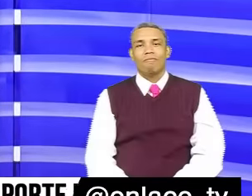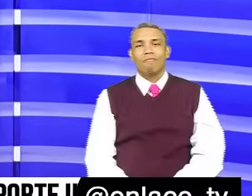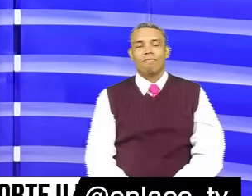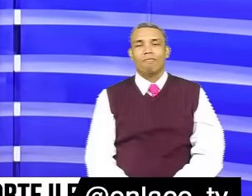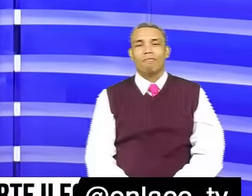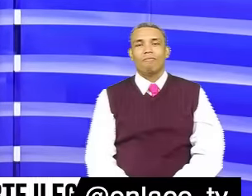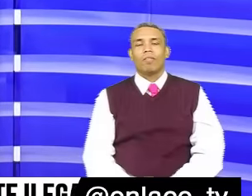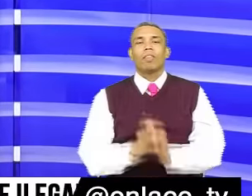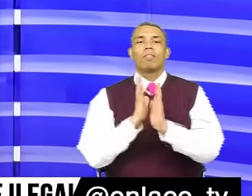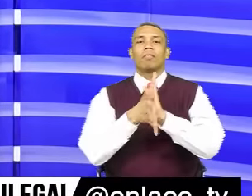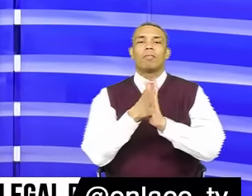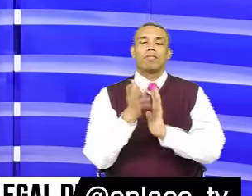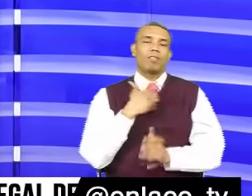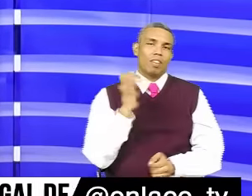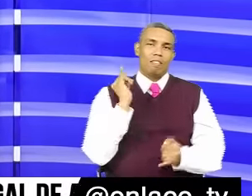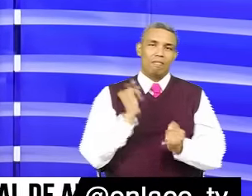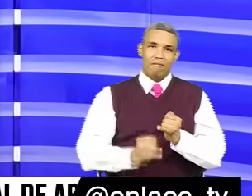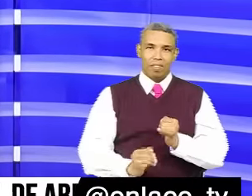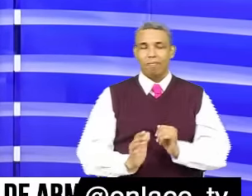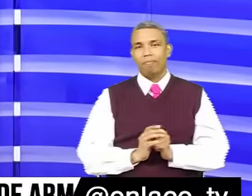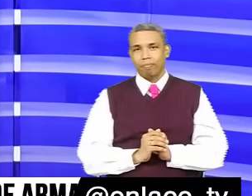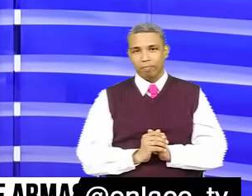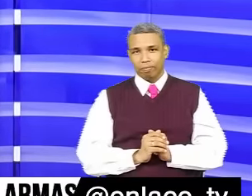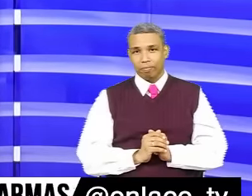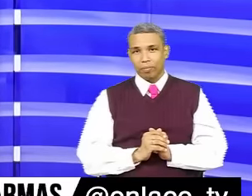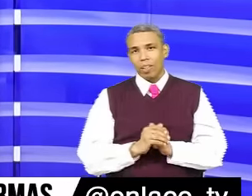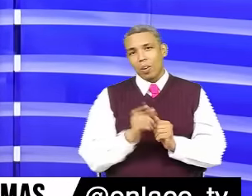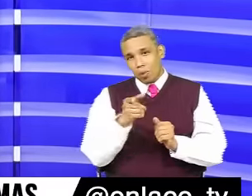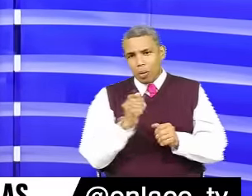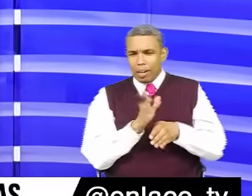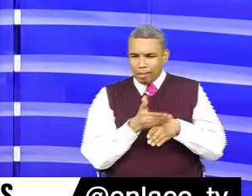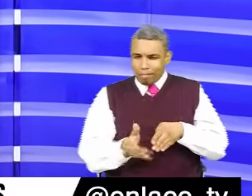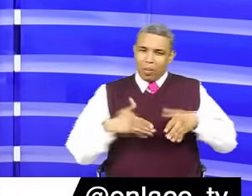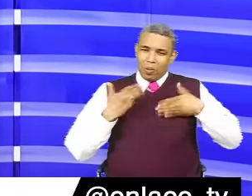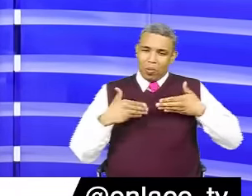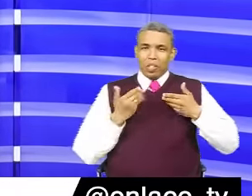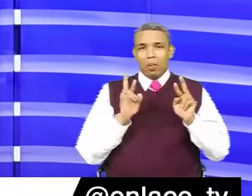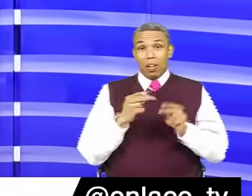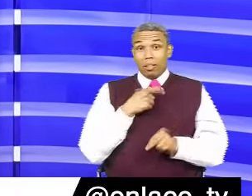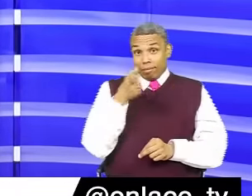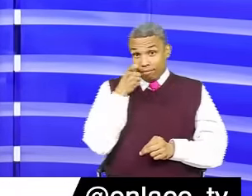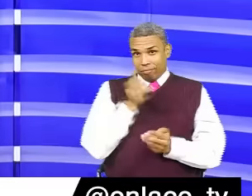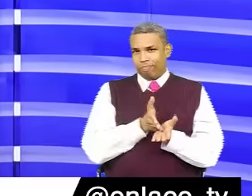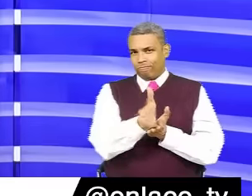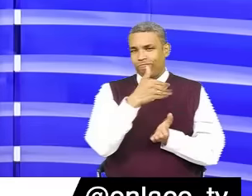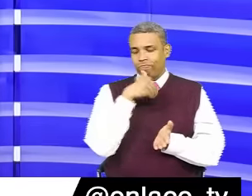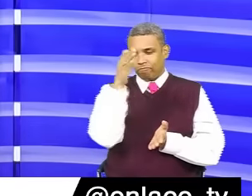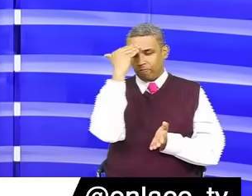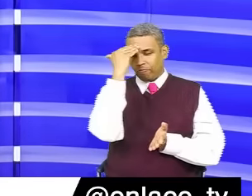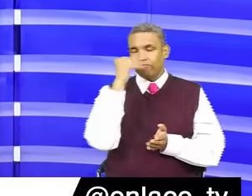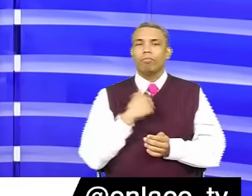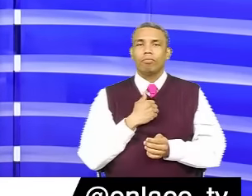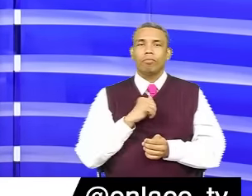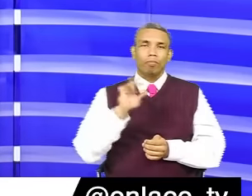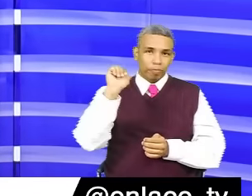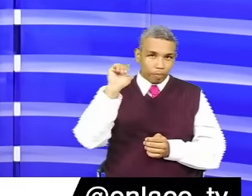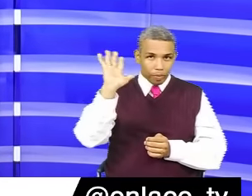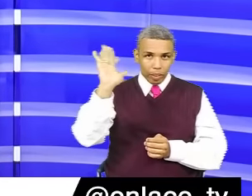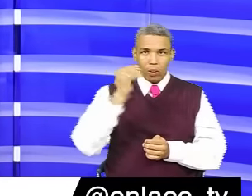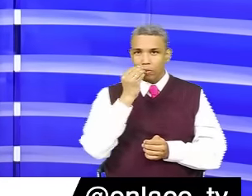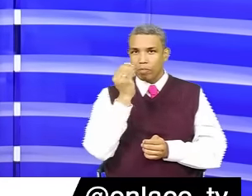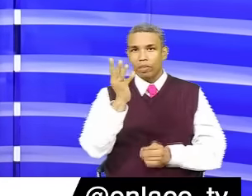Hasta aquí la buena información de cultura y entretenimiento. Que pasen una feliz noche, pero recuerden, barranqueños, que ustedes quedan en la mira. Yo me despido como siempre, un